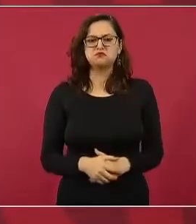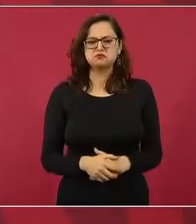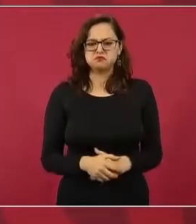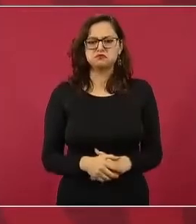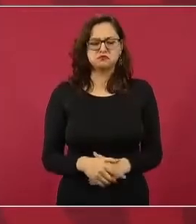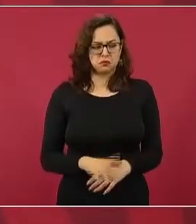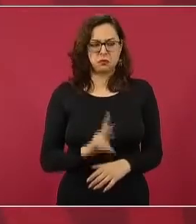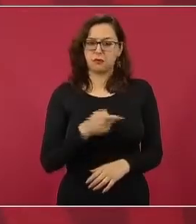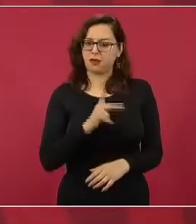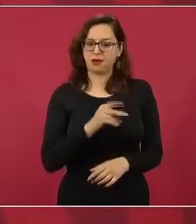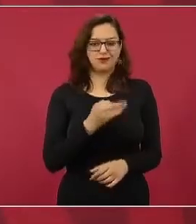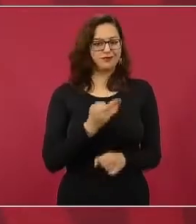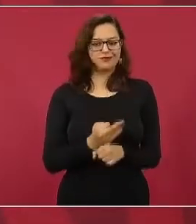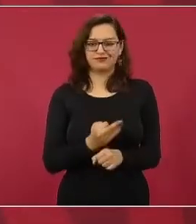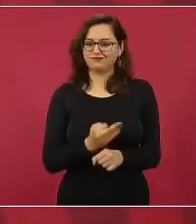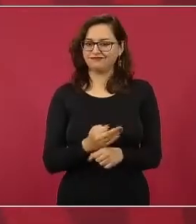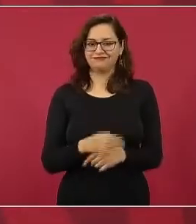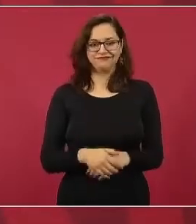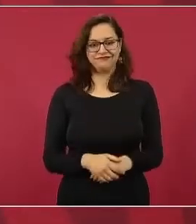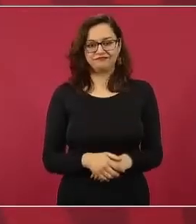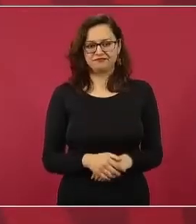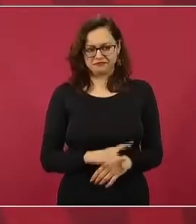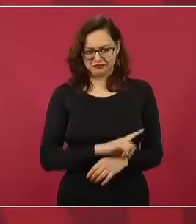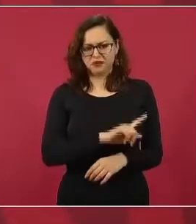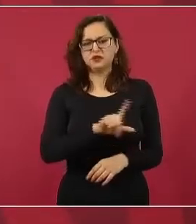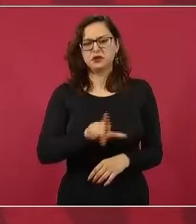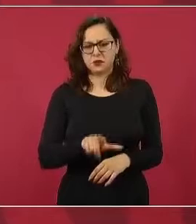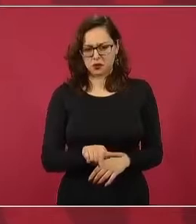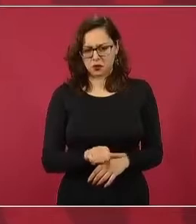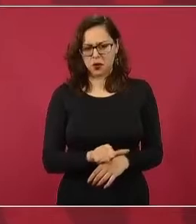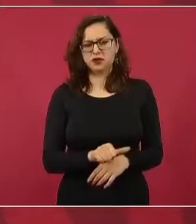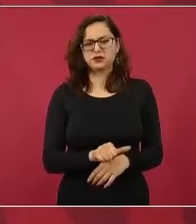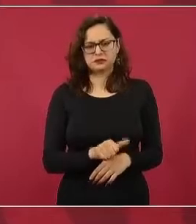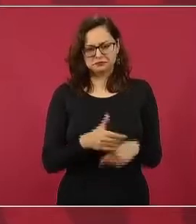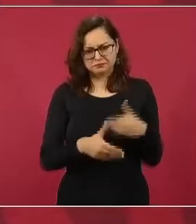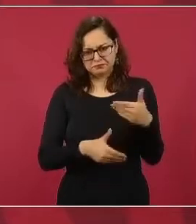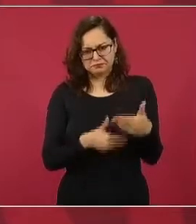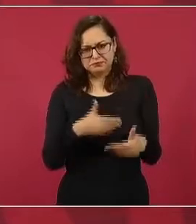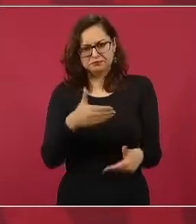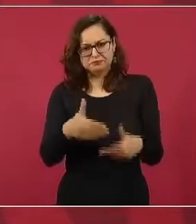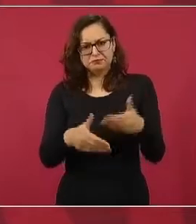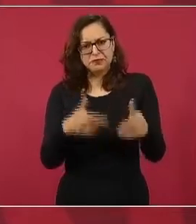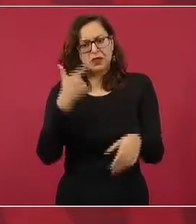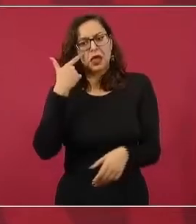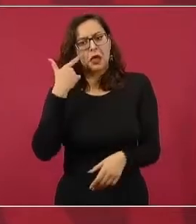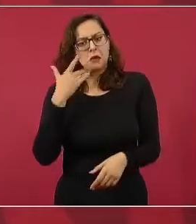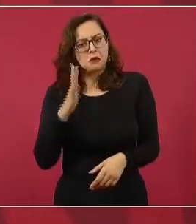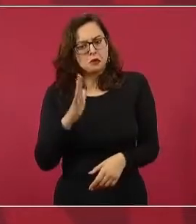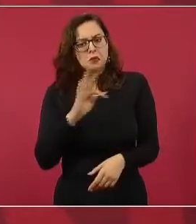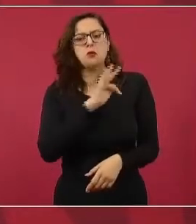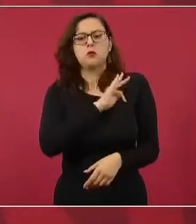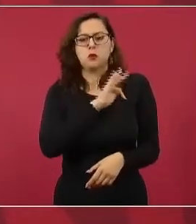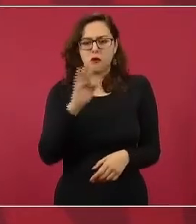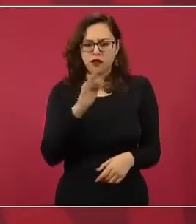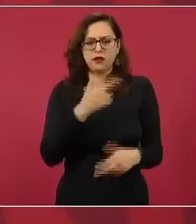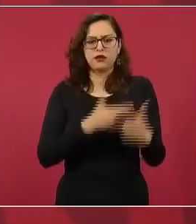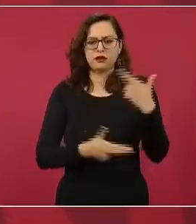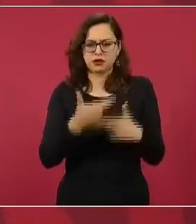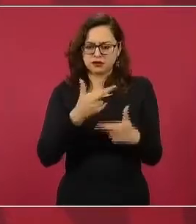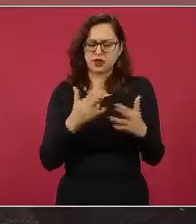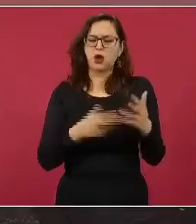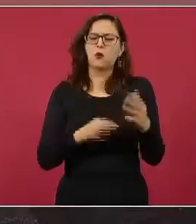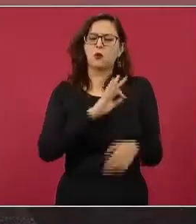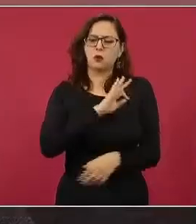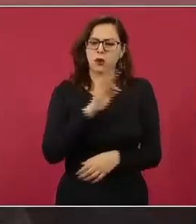aceptaran de que abusaron, de que